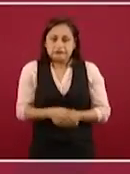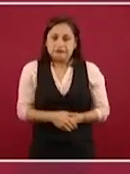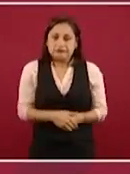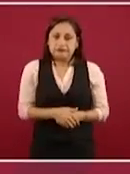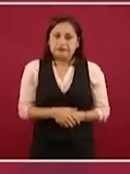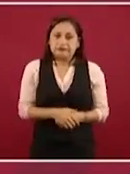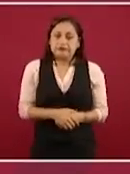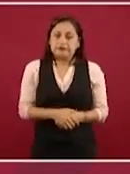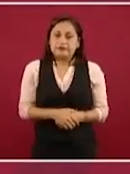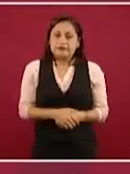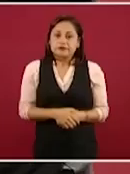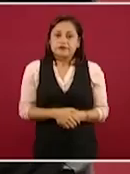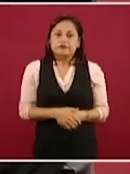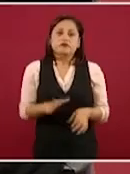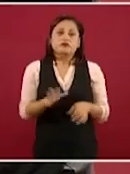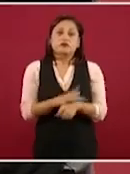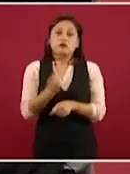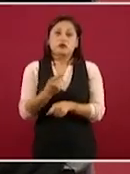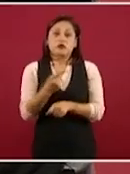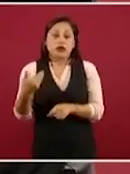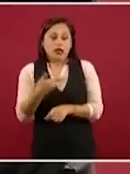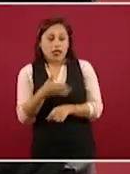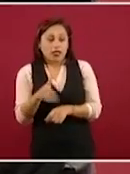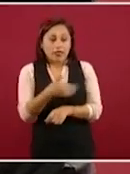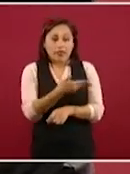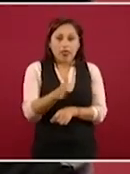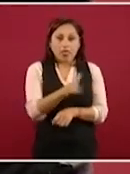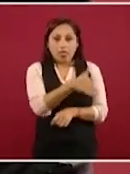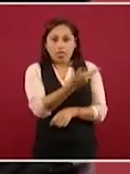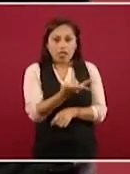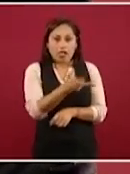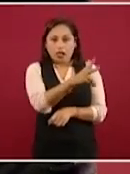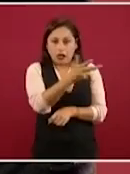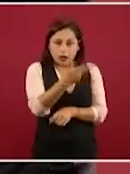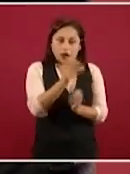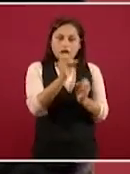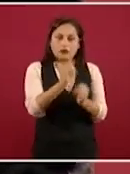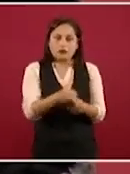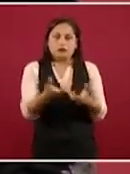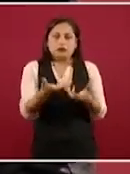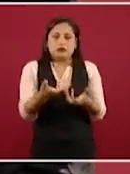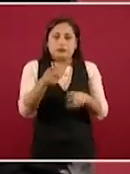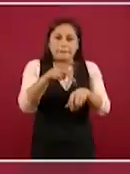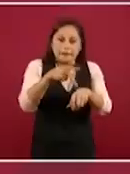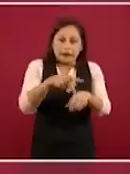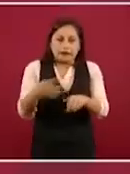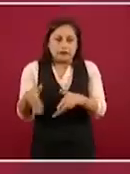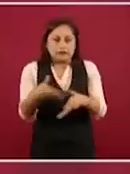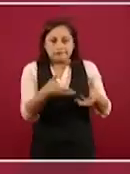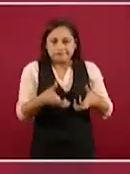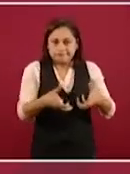Por el mal estado de los caminos. Y lo mismo ir a Tarjea,